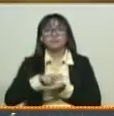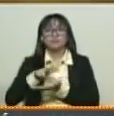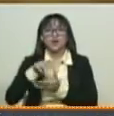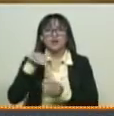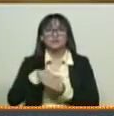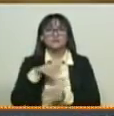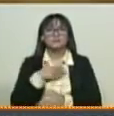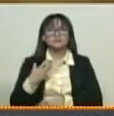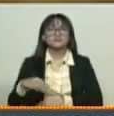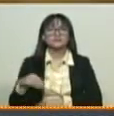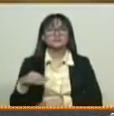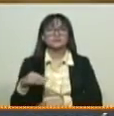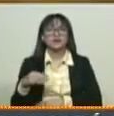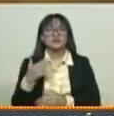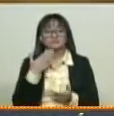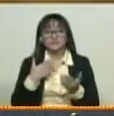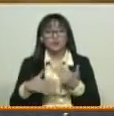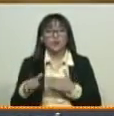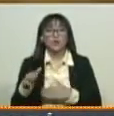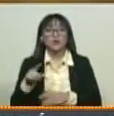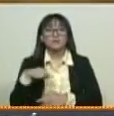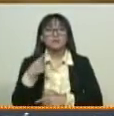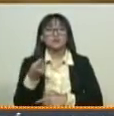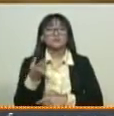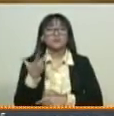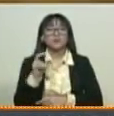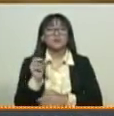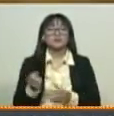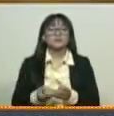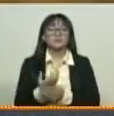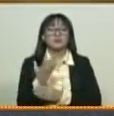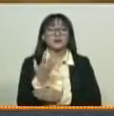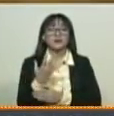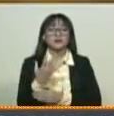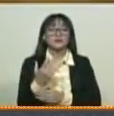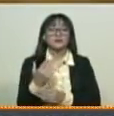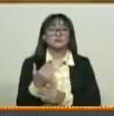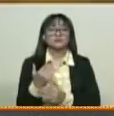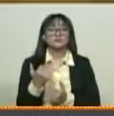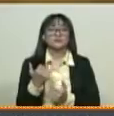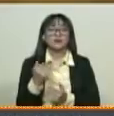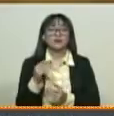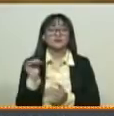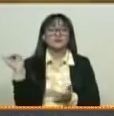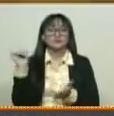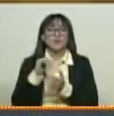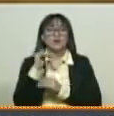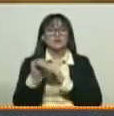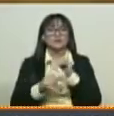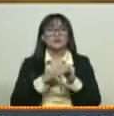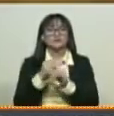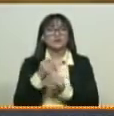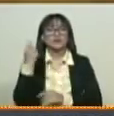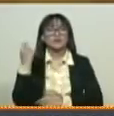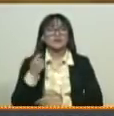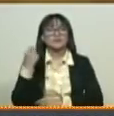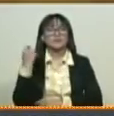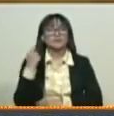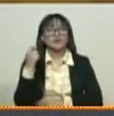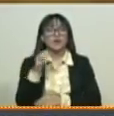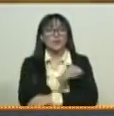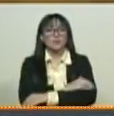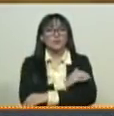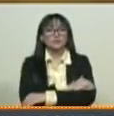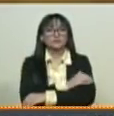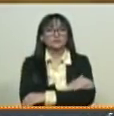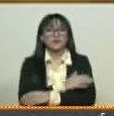elecciones presidenciales que están previstas para el próximo 20 de mayo. Igualmente, esta gira internacional que están realizando los diputados de